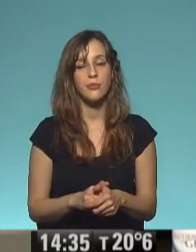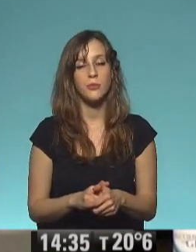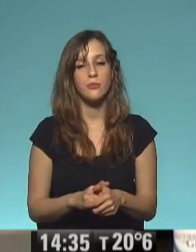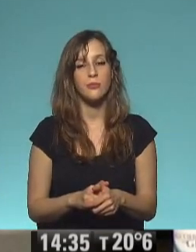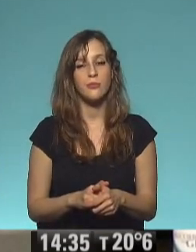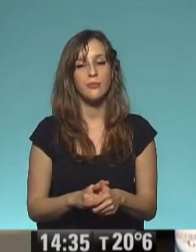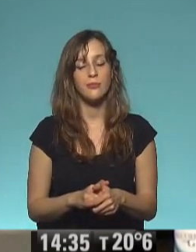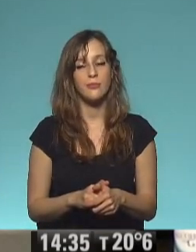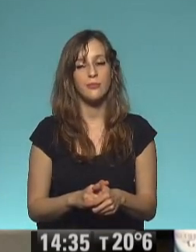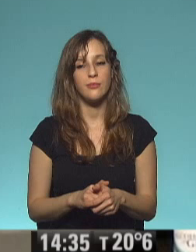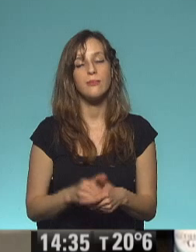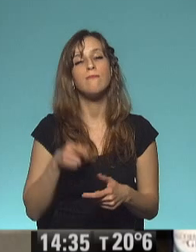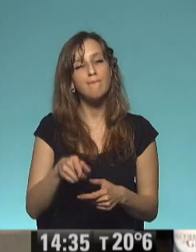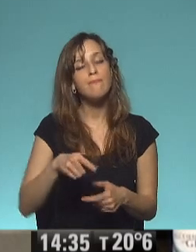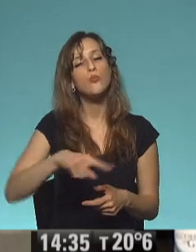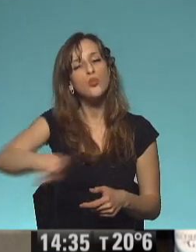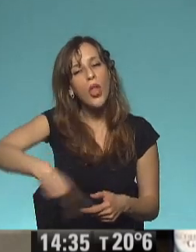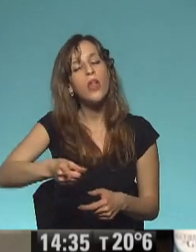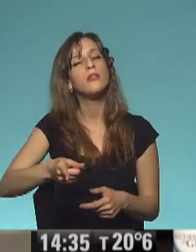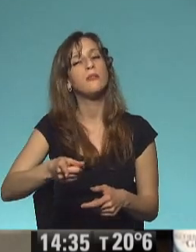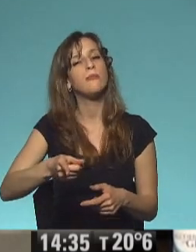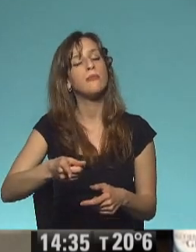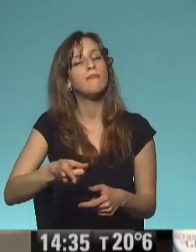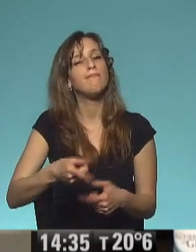ustedes tengan la certeza de que